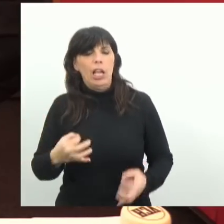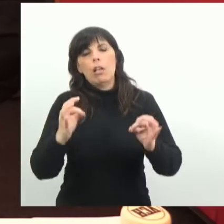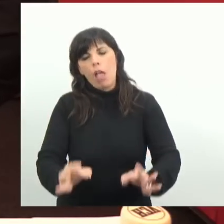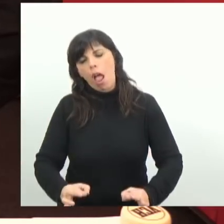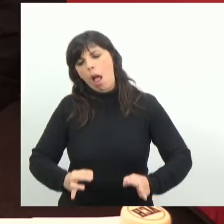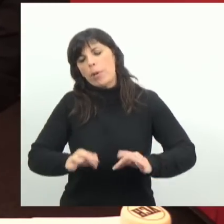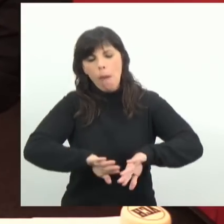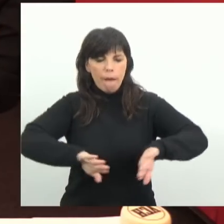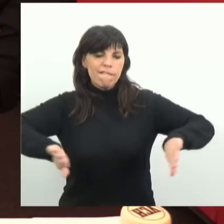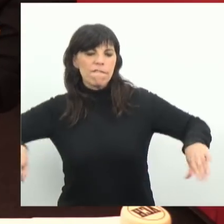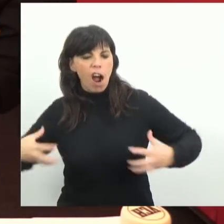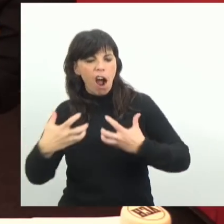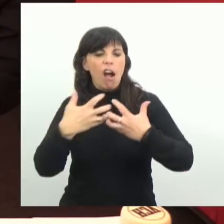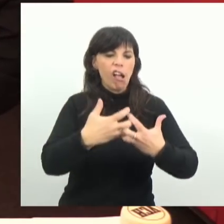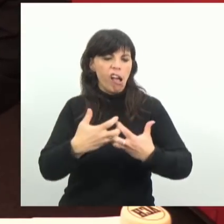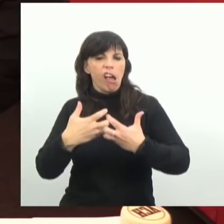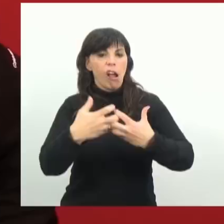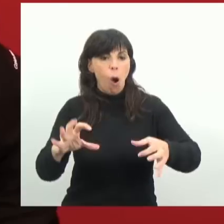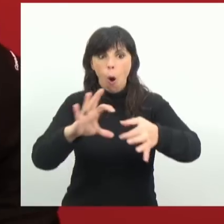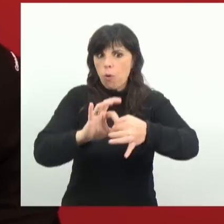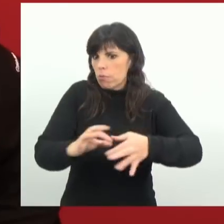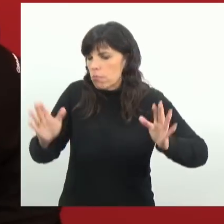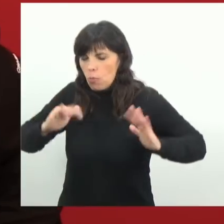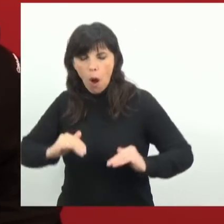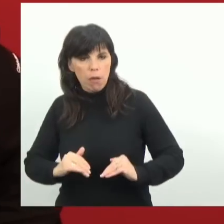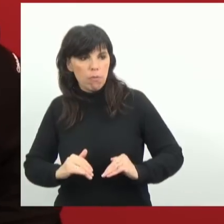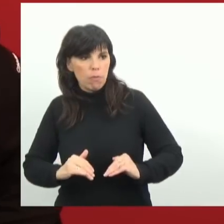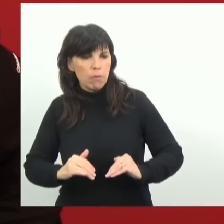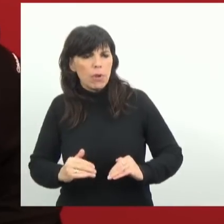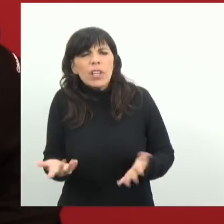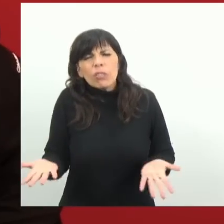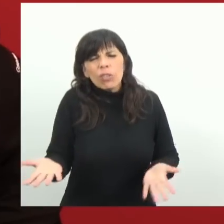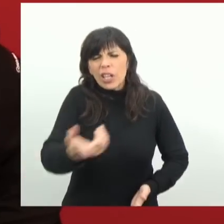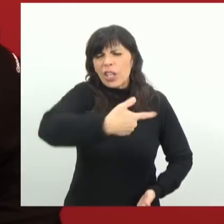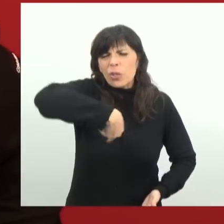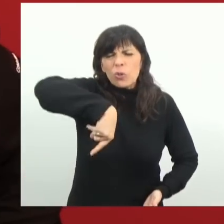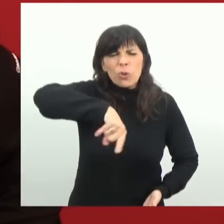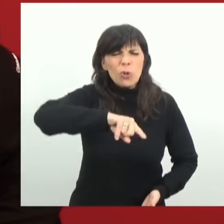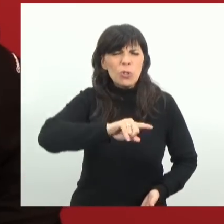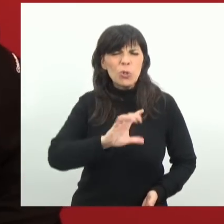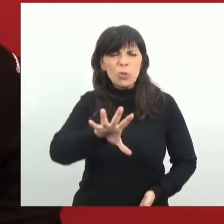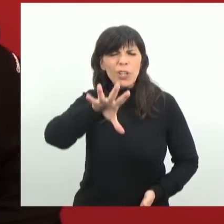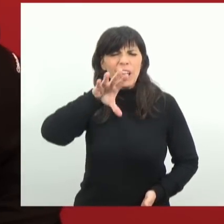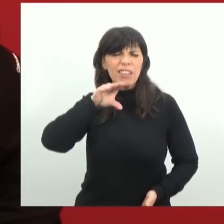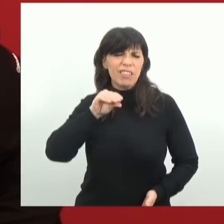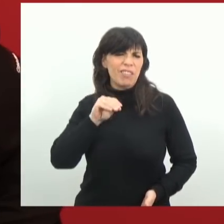a la desunión, entonces, ¿cómo vamos a comprender esa unión perfecta